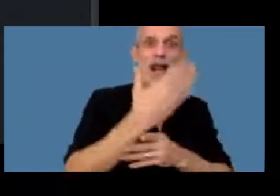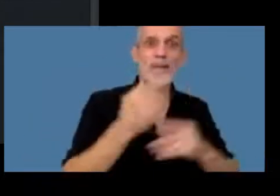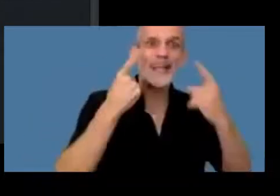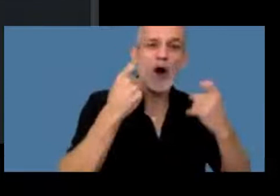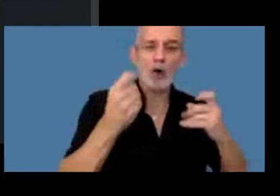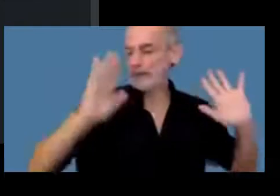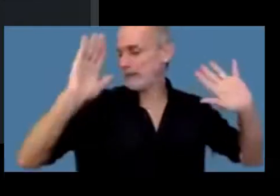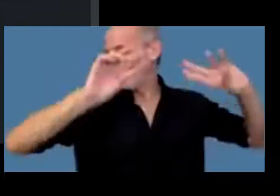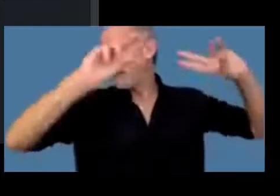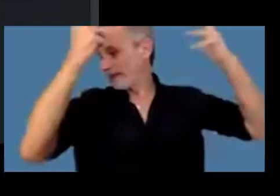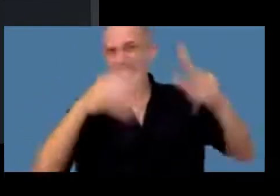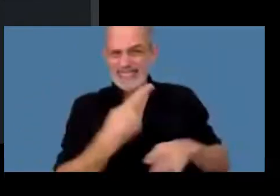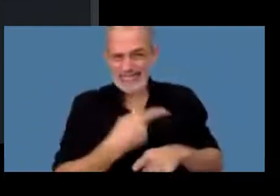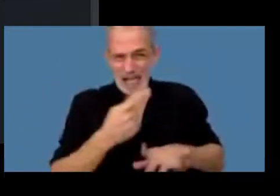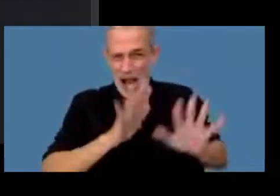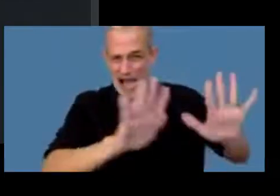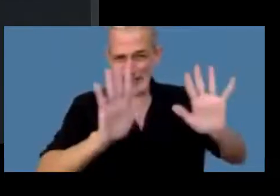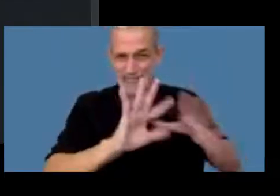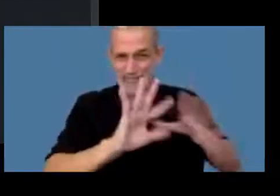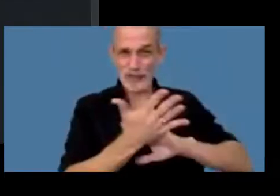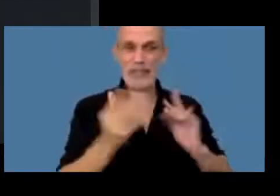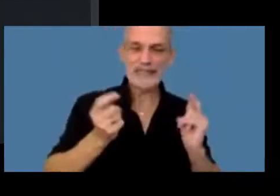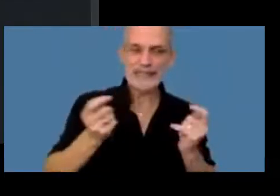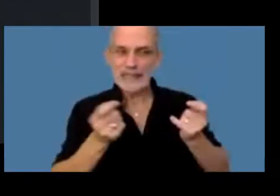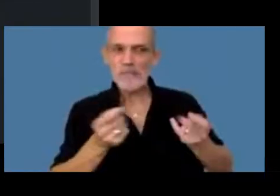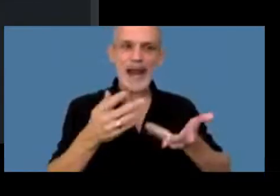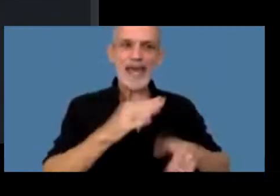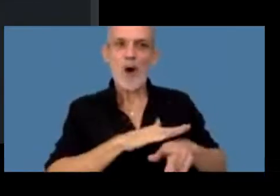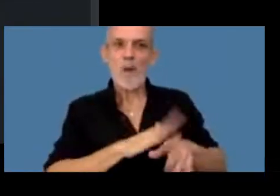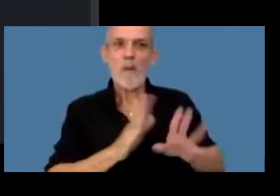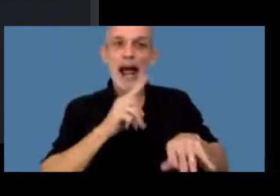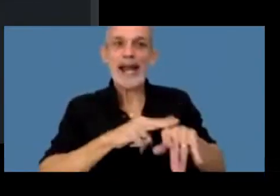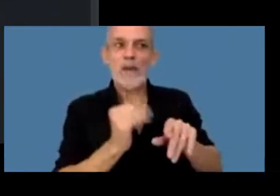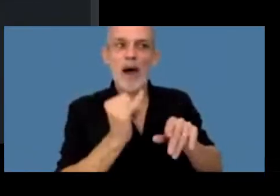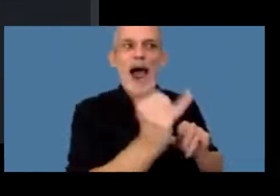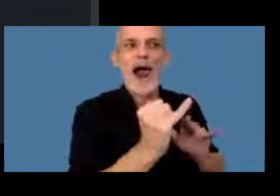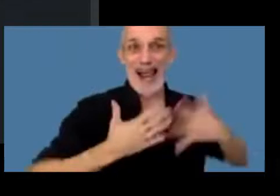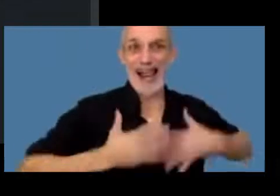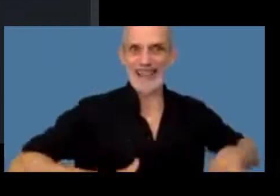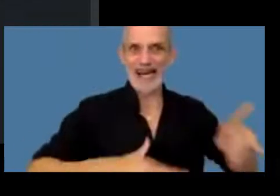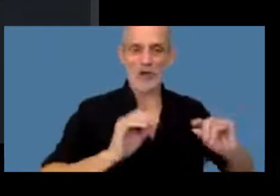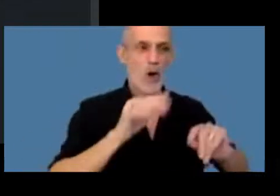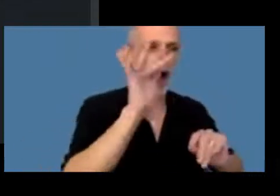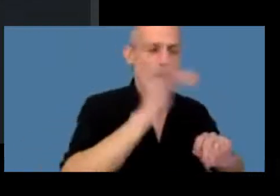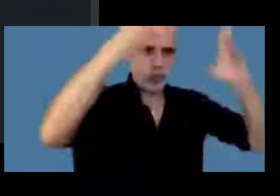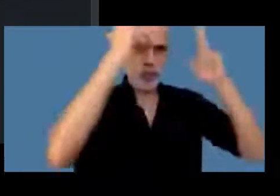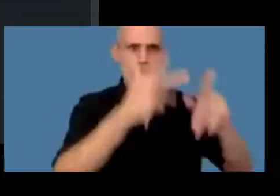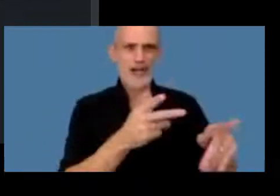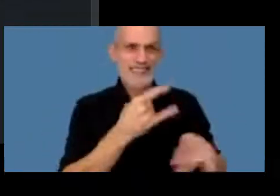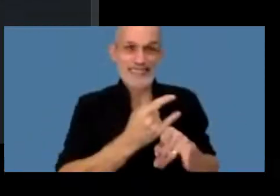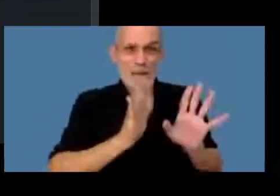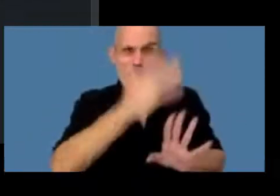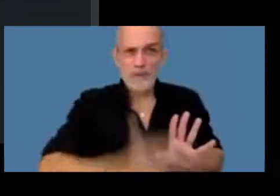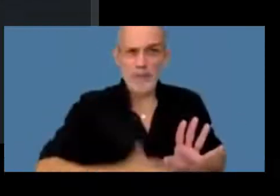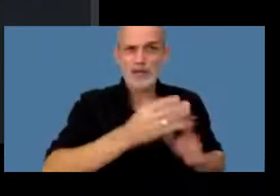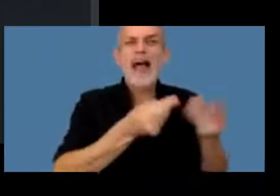volando, digamos, ¿no es cierto? Hay que buscar un momento para darle una recomendación en un momento que estén más tranquilos. Entonces hay una caracterización